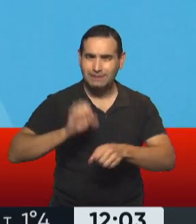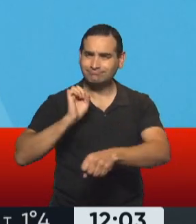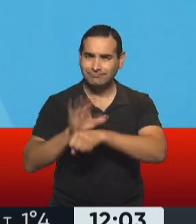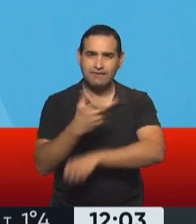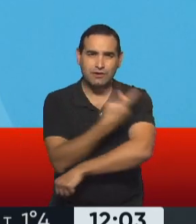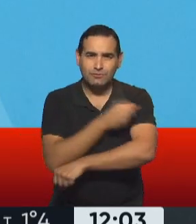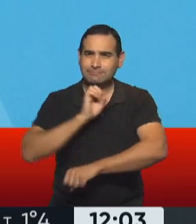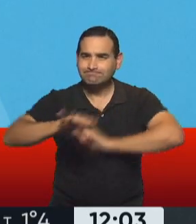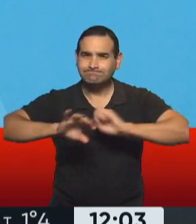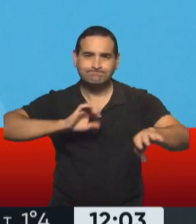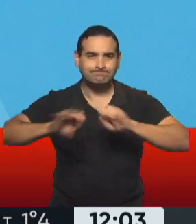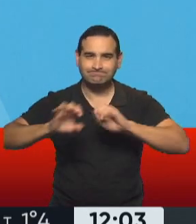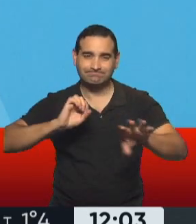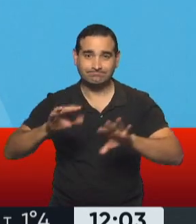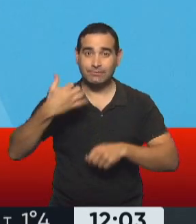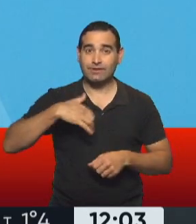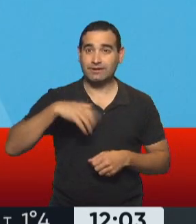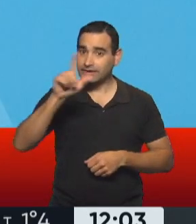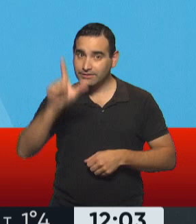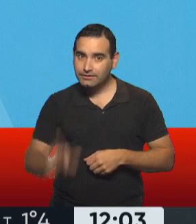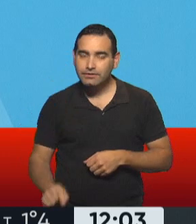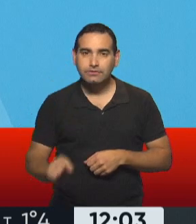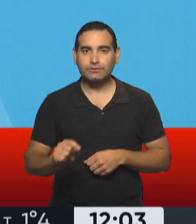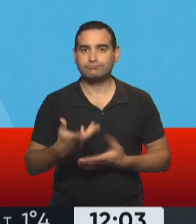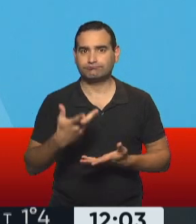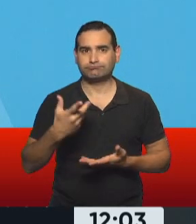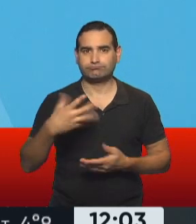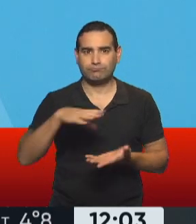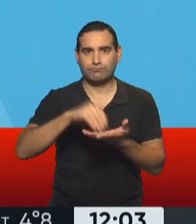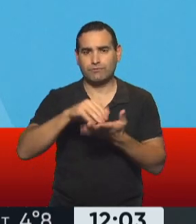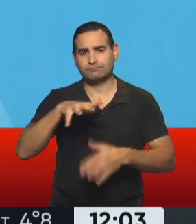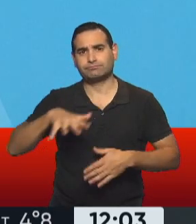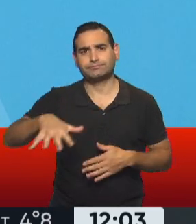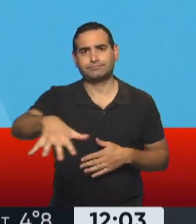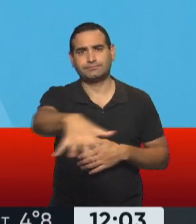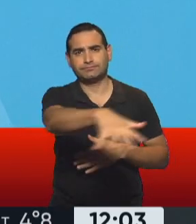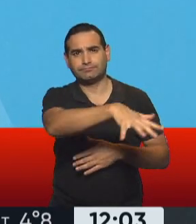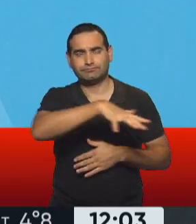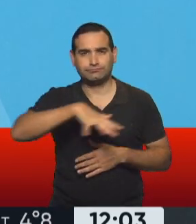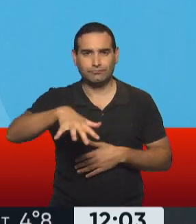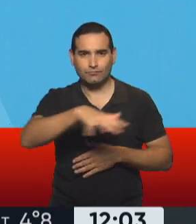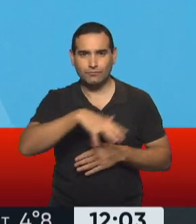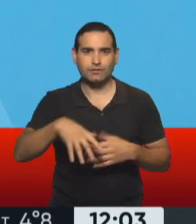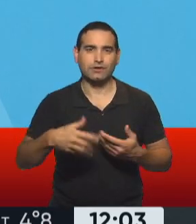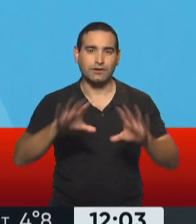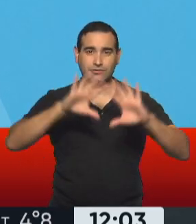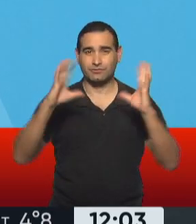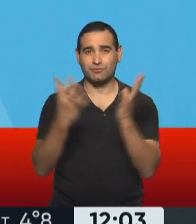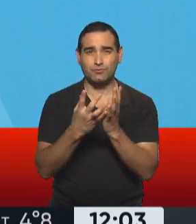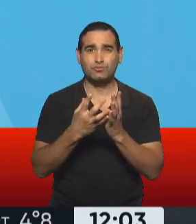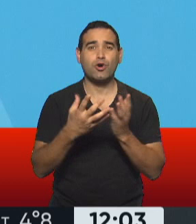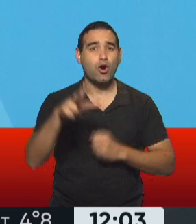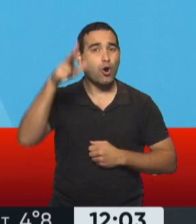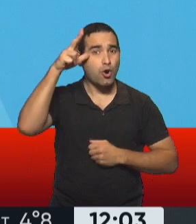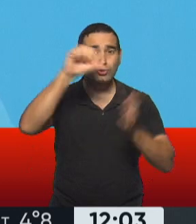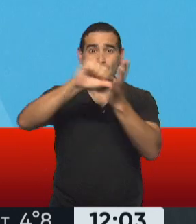Argentina, país que tiene una territorialidad, es el octavo país más extenso del mundo y sin